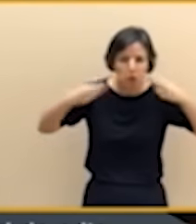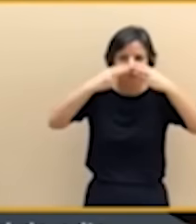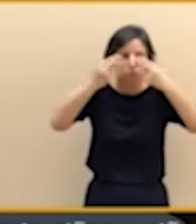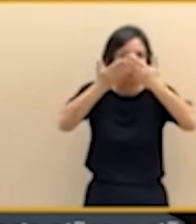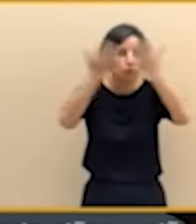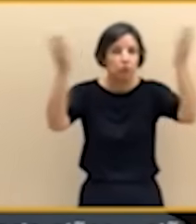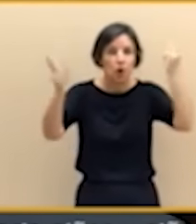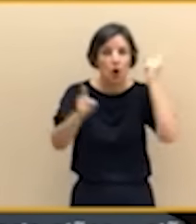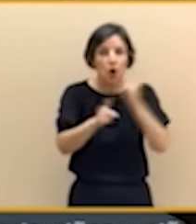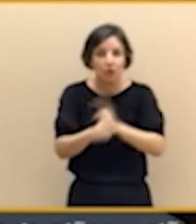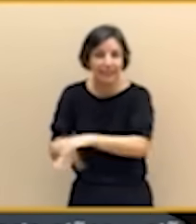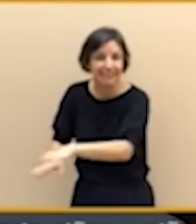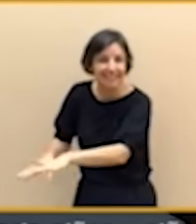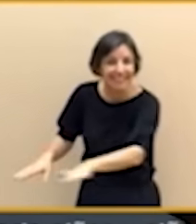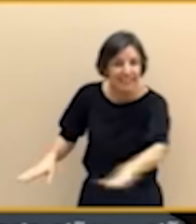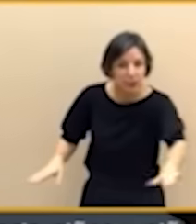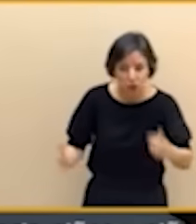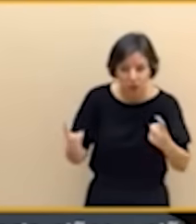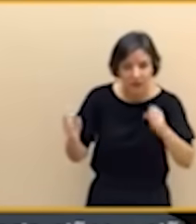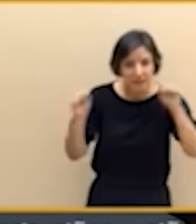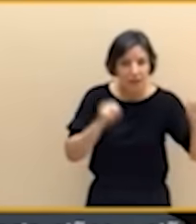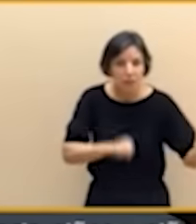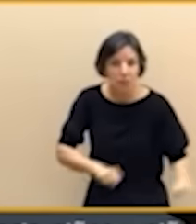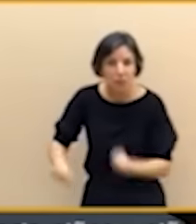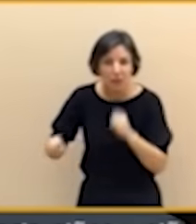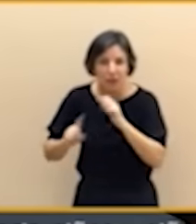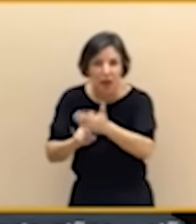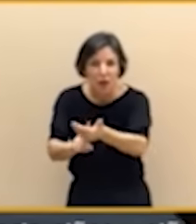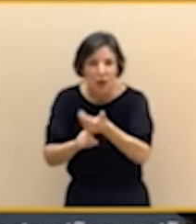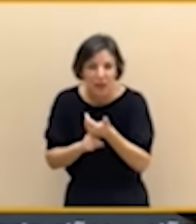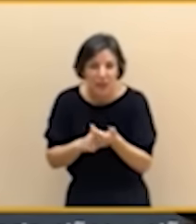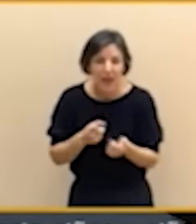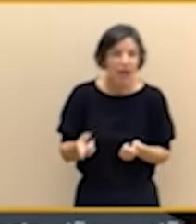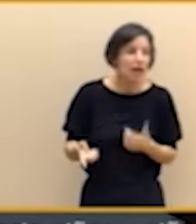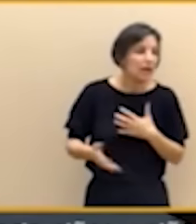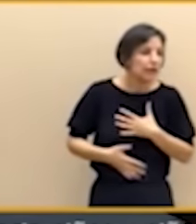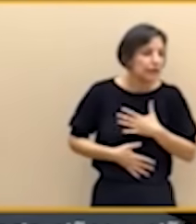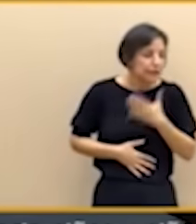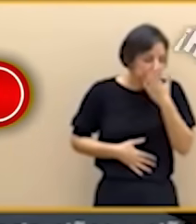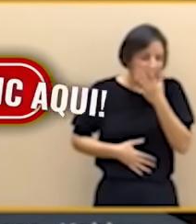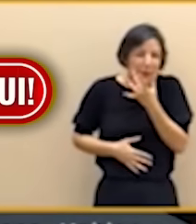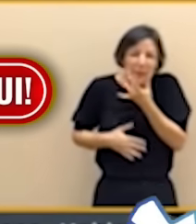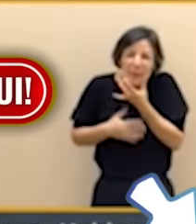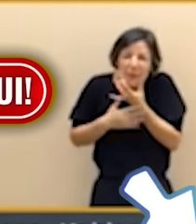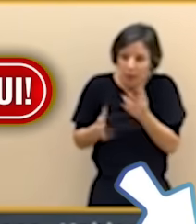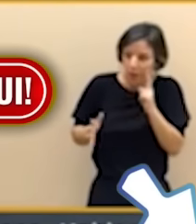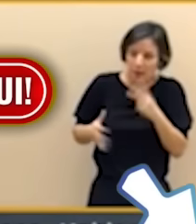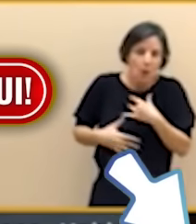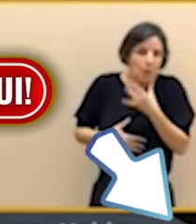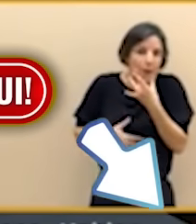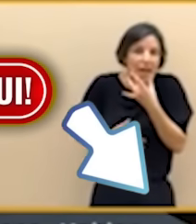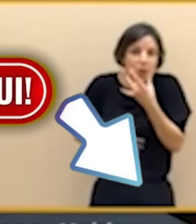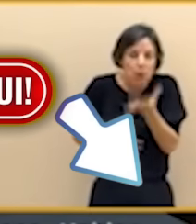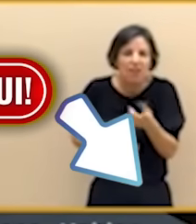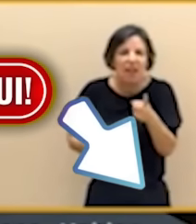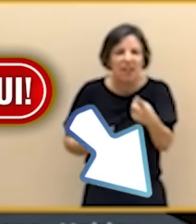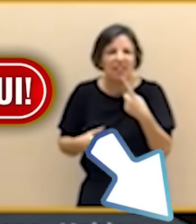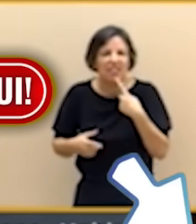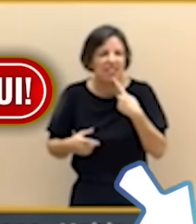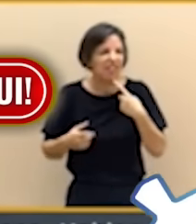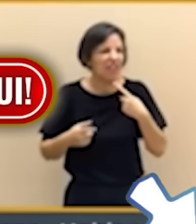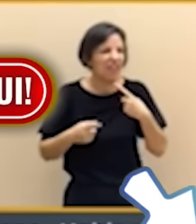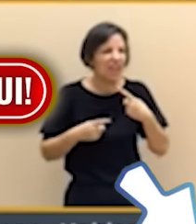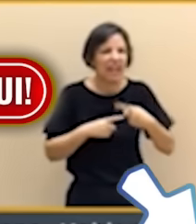acogida es de verdad de vergüenza ajena. Hablan ustedes de reparto, de si te los quedas tú o me los quedo yo, de